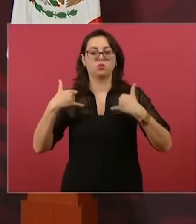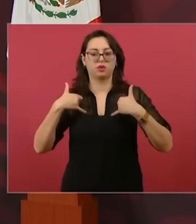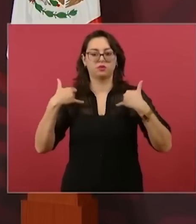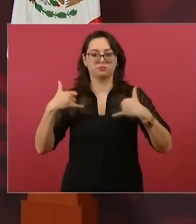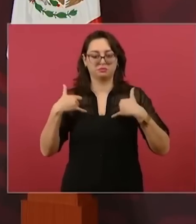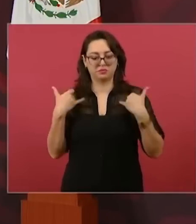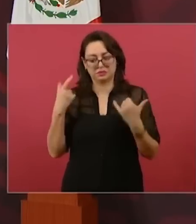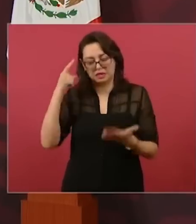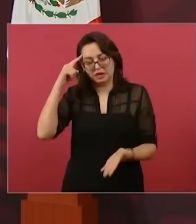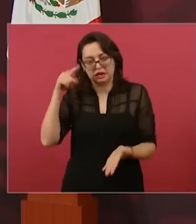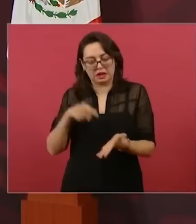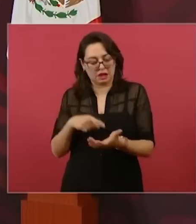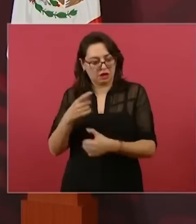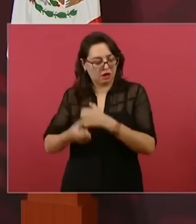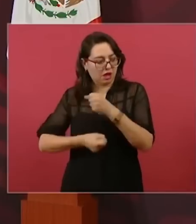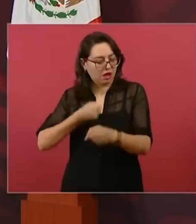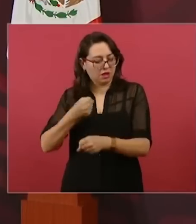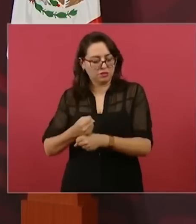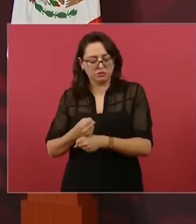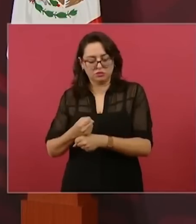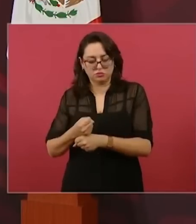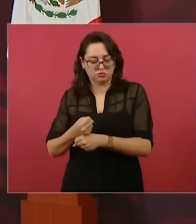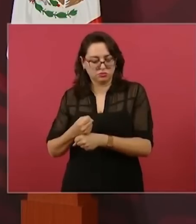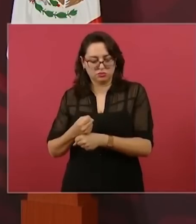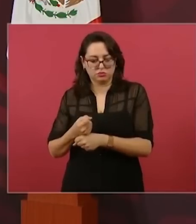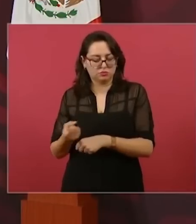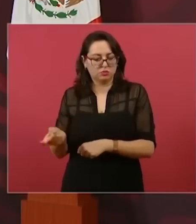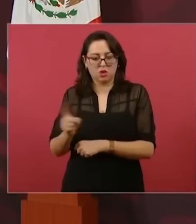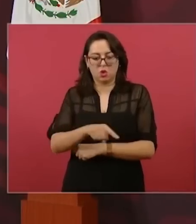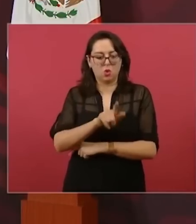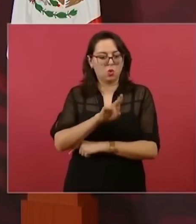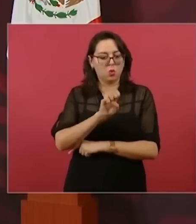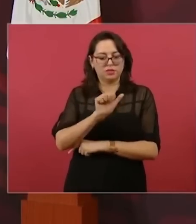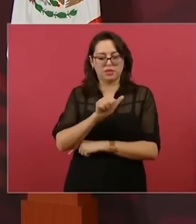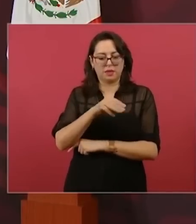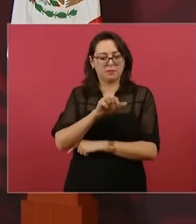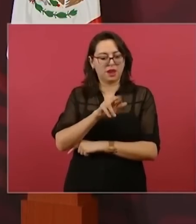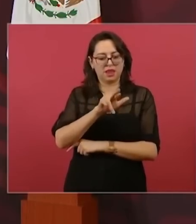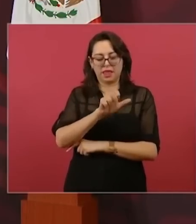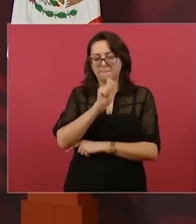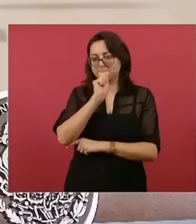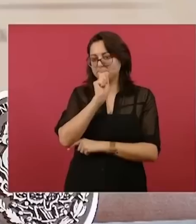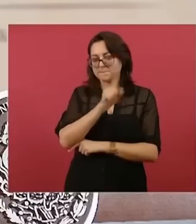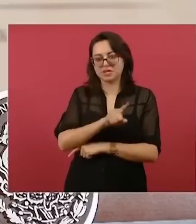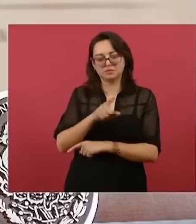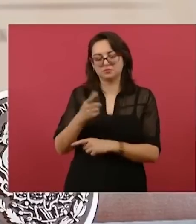creo que tiene la misma edad que Luisa María,